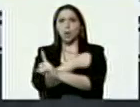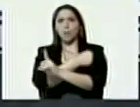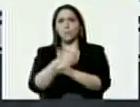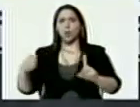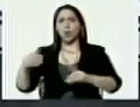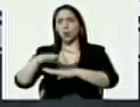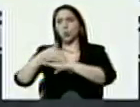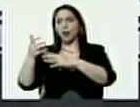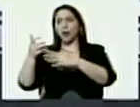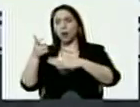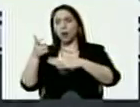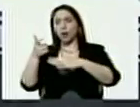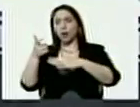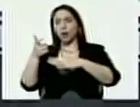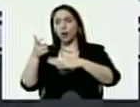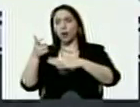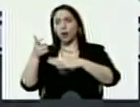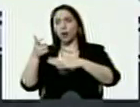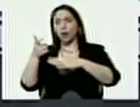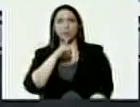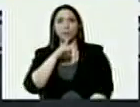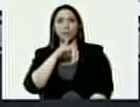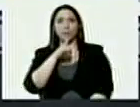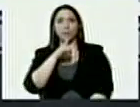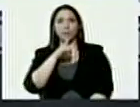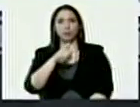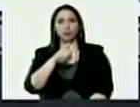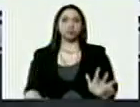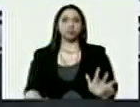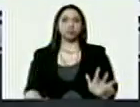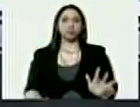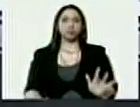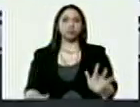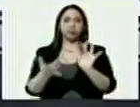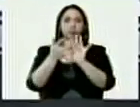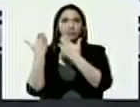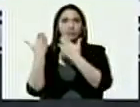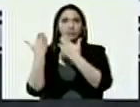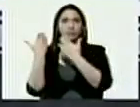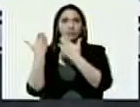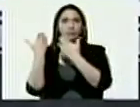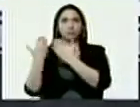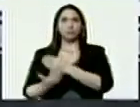parte del gobierno de los Estados Unidos. Con esta información vamos a retornar nuevamente el contacto a los estudios. Adelante.